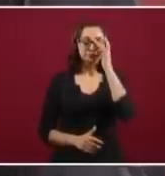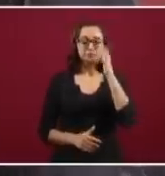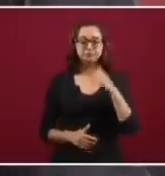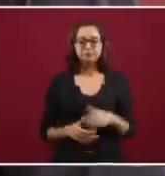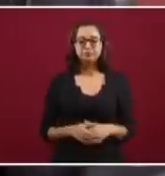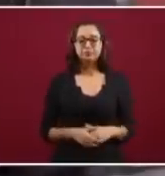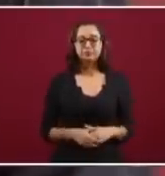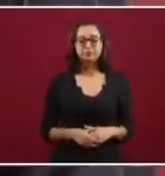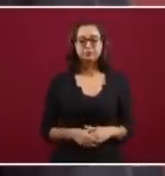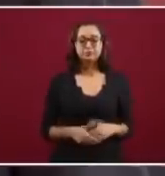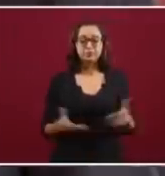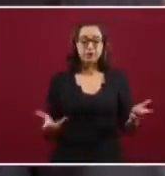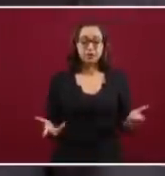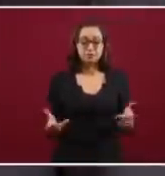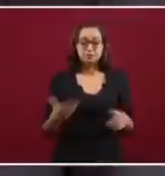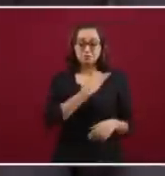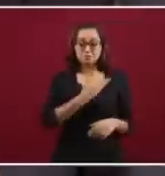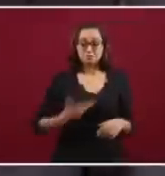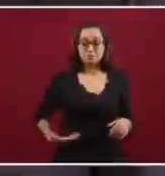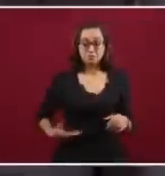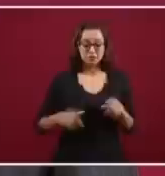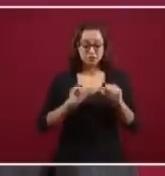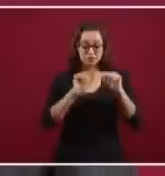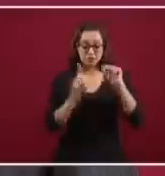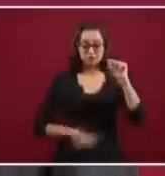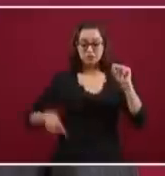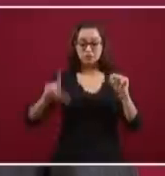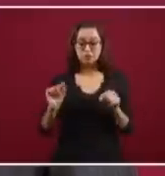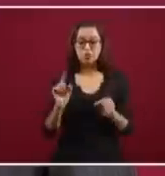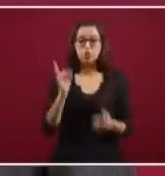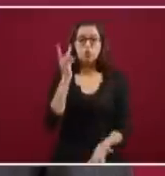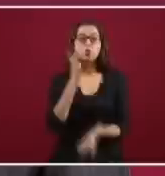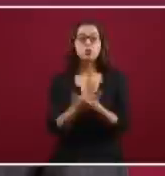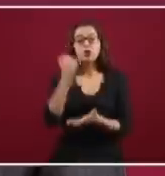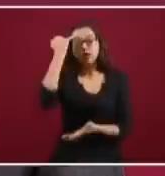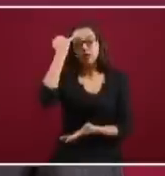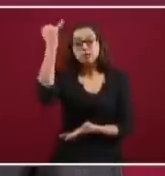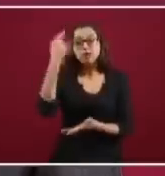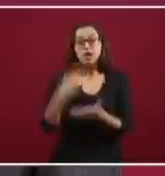El Ejecutivo envía proyectos,